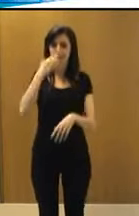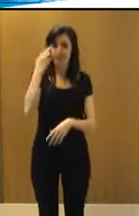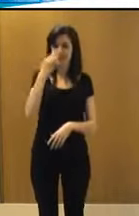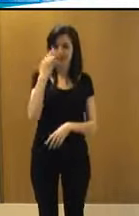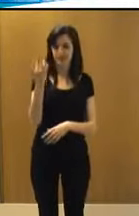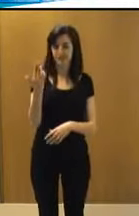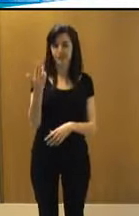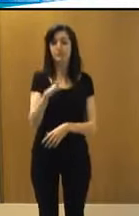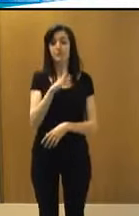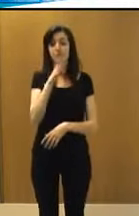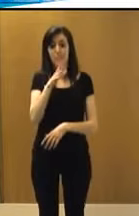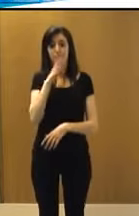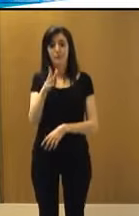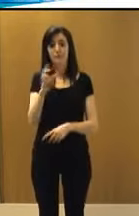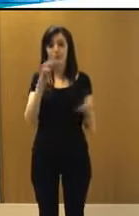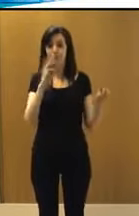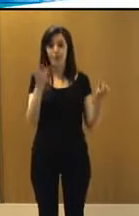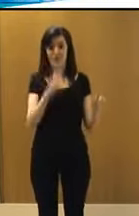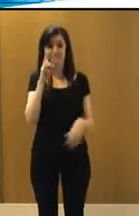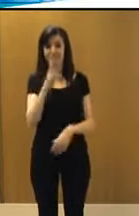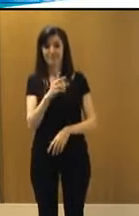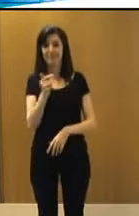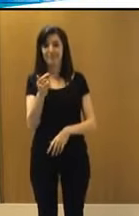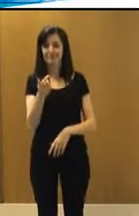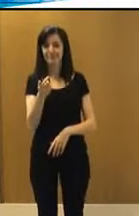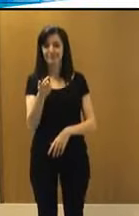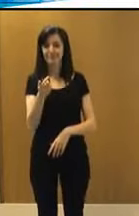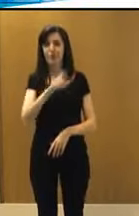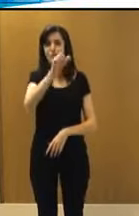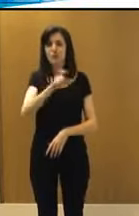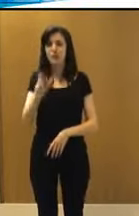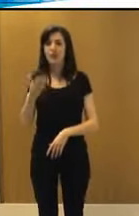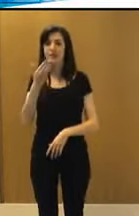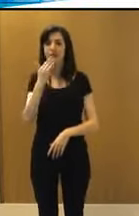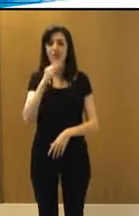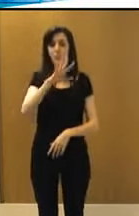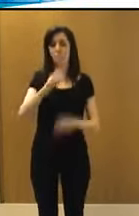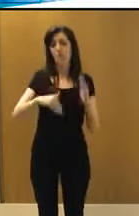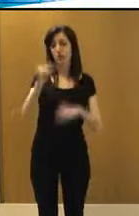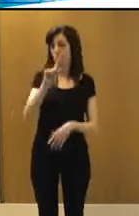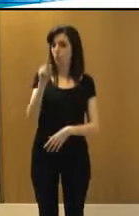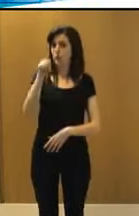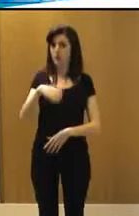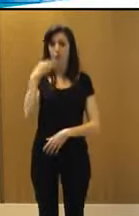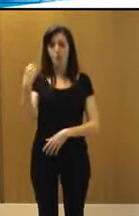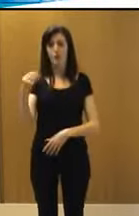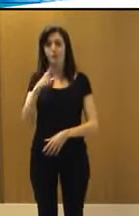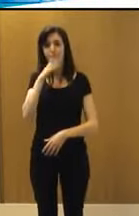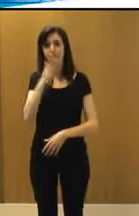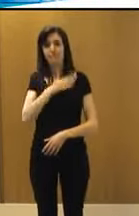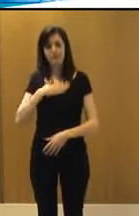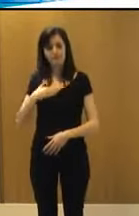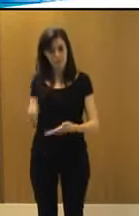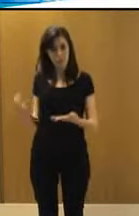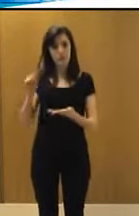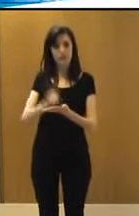temática de interés. Entonces, por eso veis que en la web también se ve, porque no solamente tenemos gente de 50 plus, tenemos también gente un poco más joven, porque otra